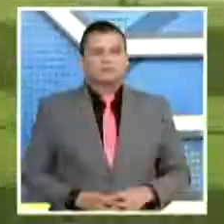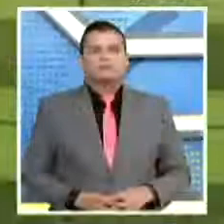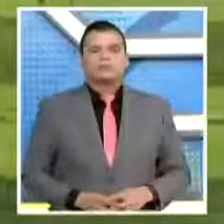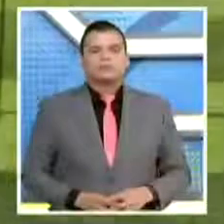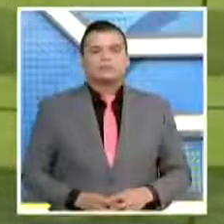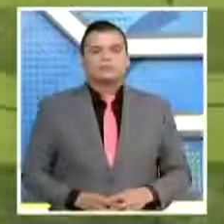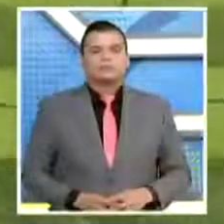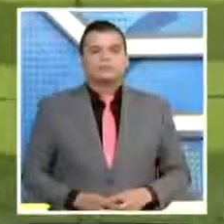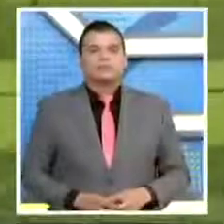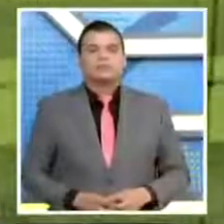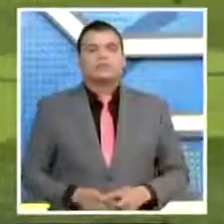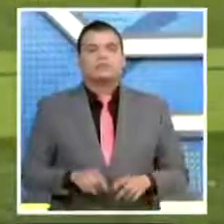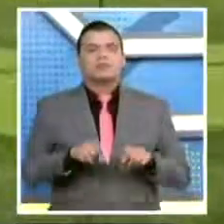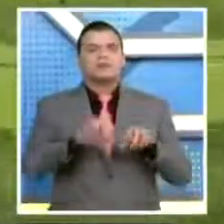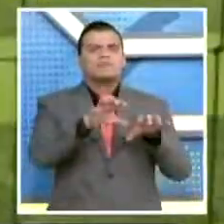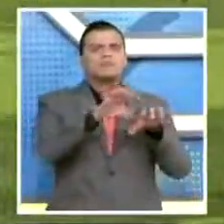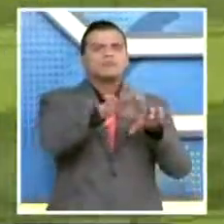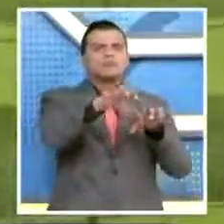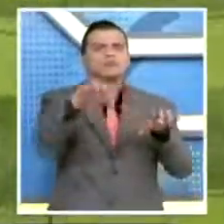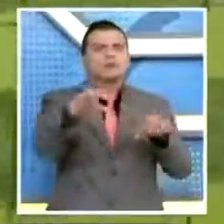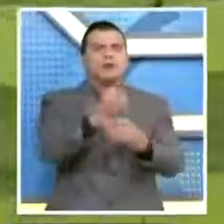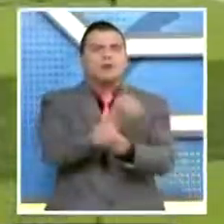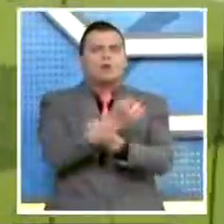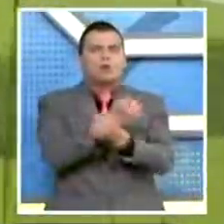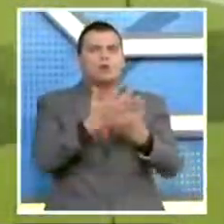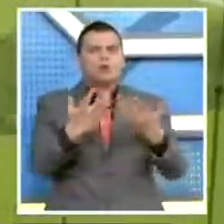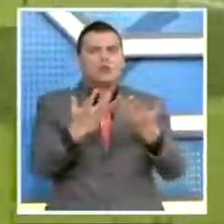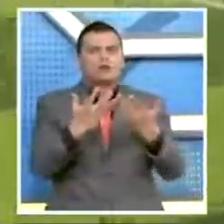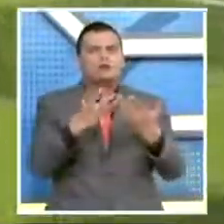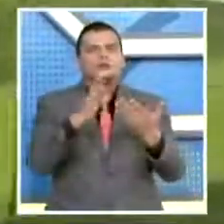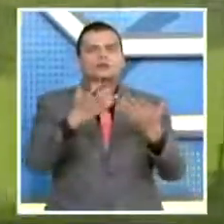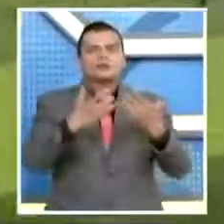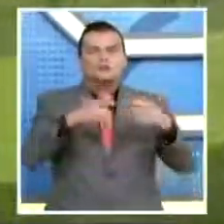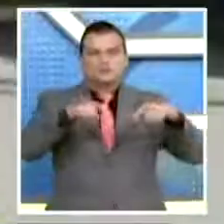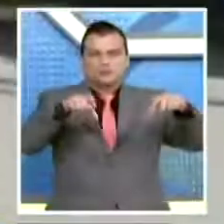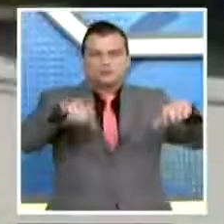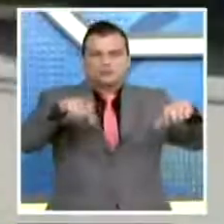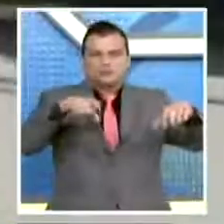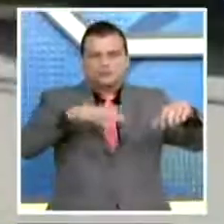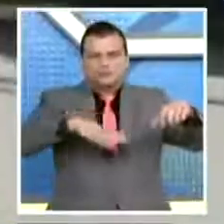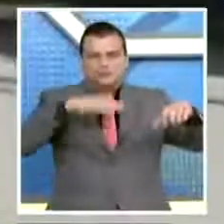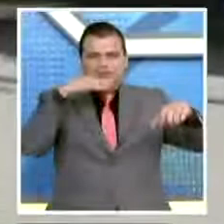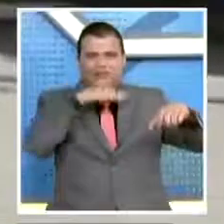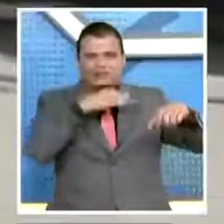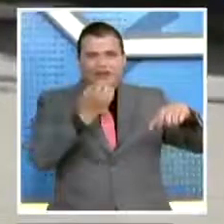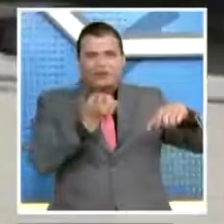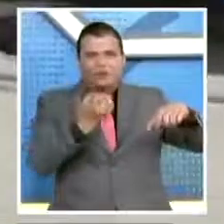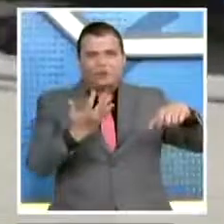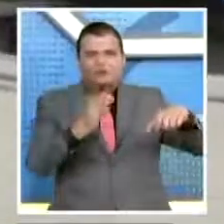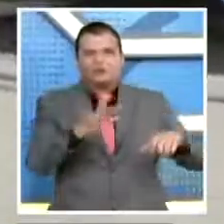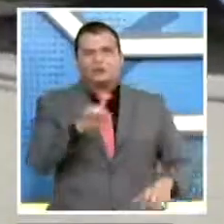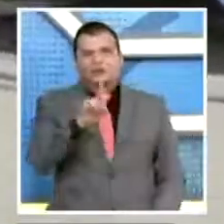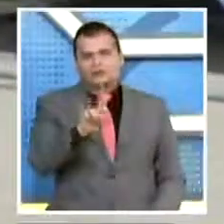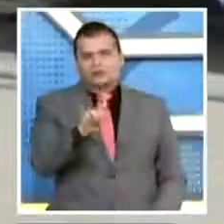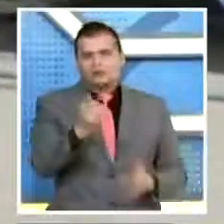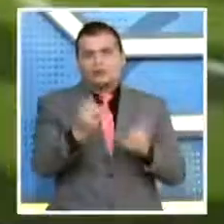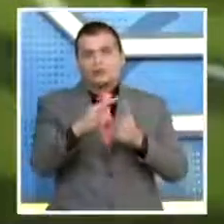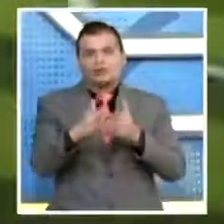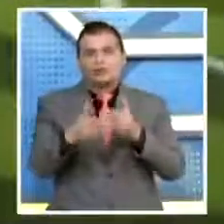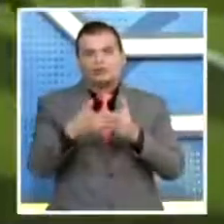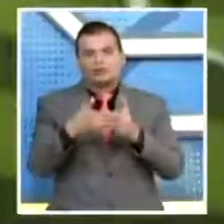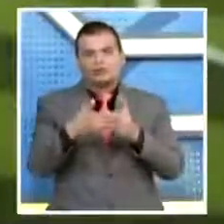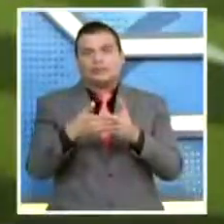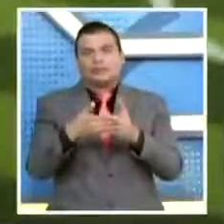son 56 los negocios que se dedican al alquiler de canchas sintéticas en cali y que hoy están cerrados por decisión del gobierno nacional